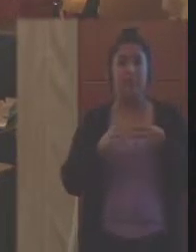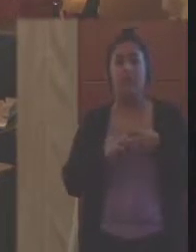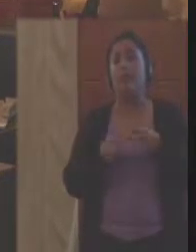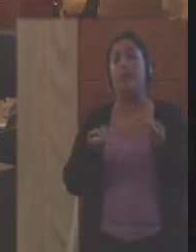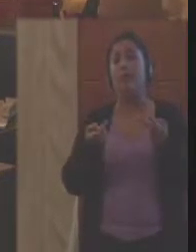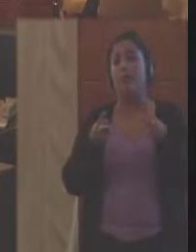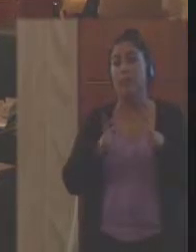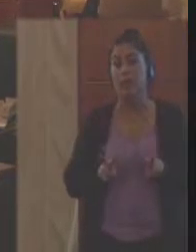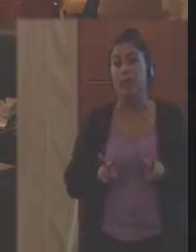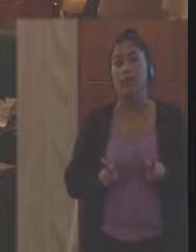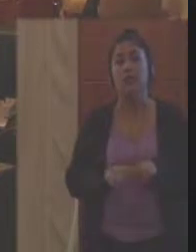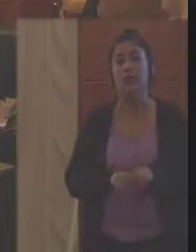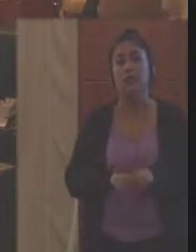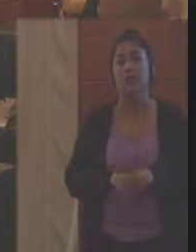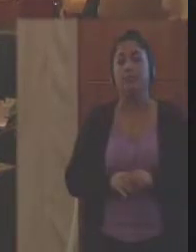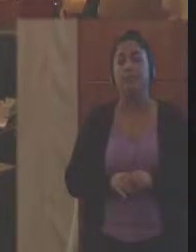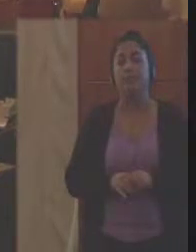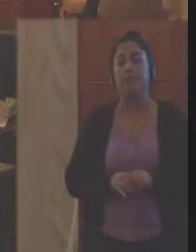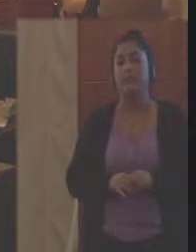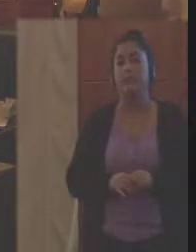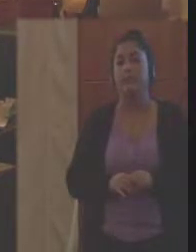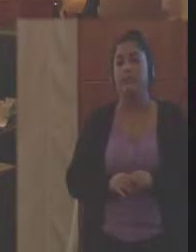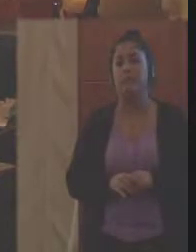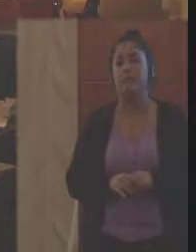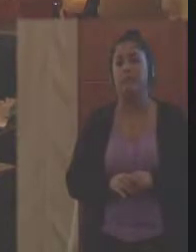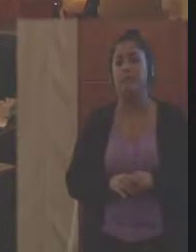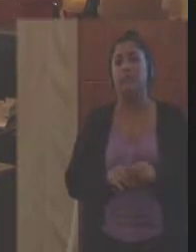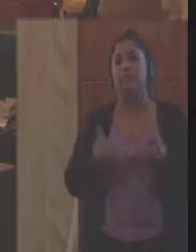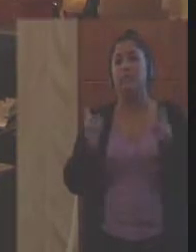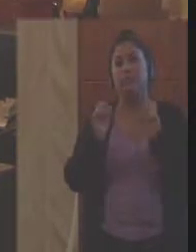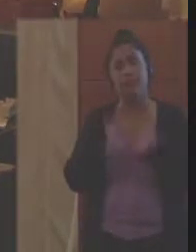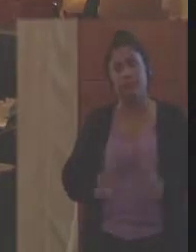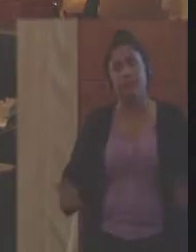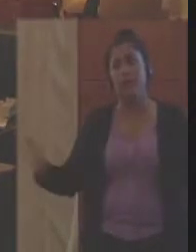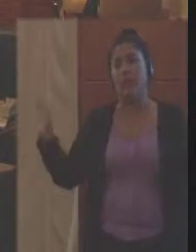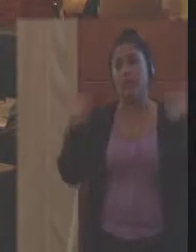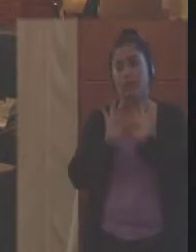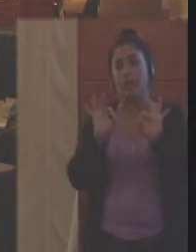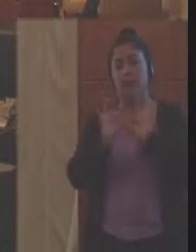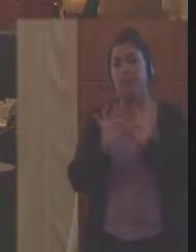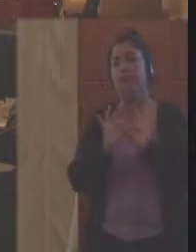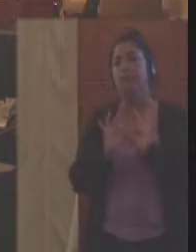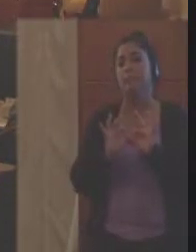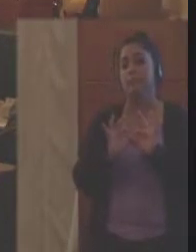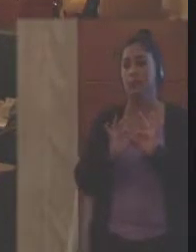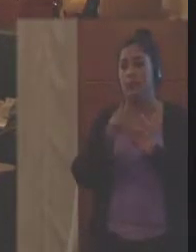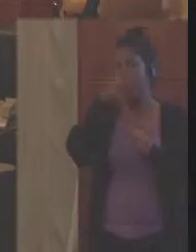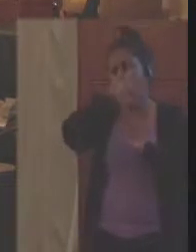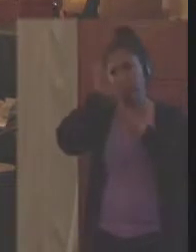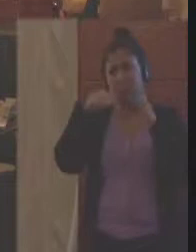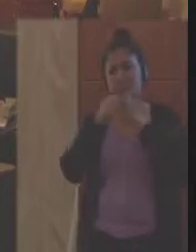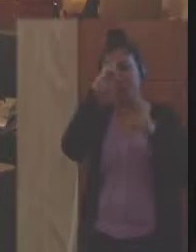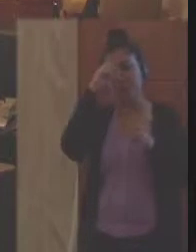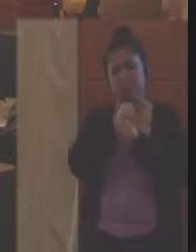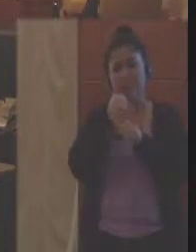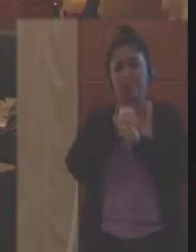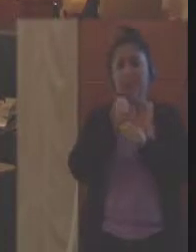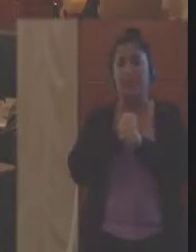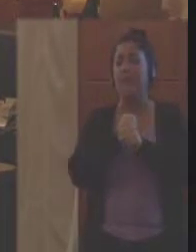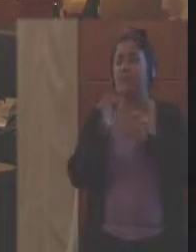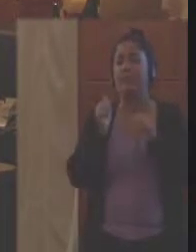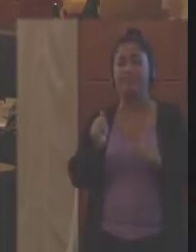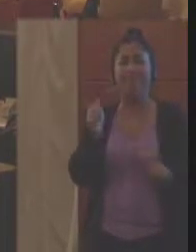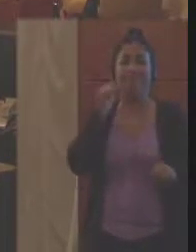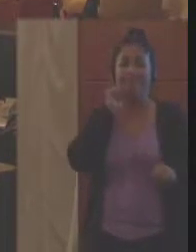Hyogo, que es un compromiso mundial, y sobre esa base hay que trabajar. Eso es un fundamento clave y es algo